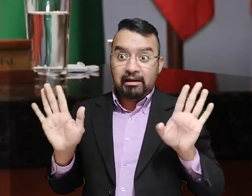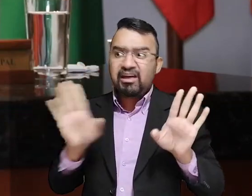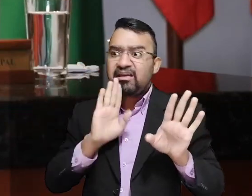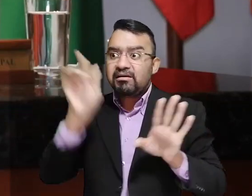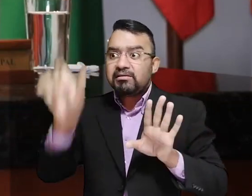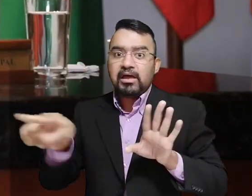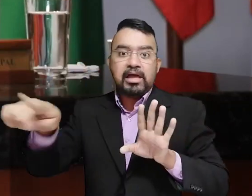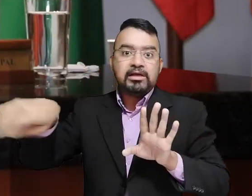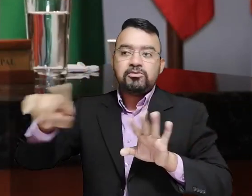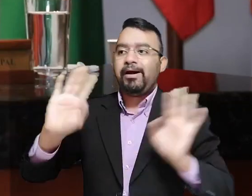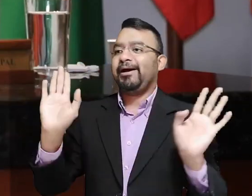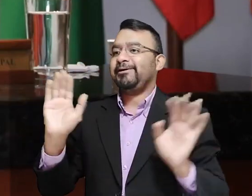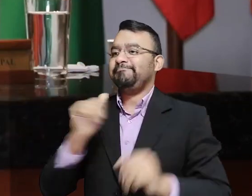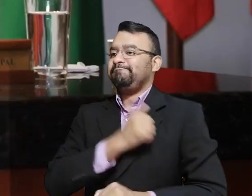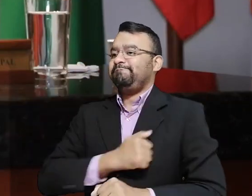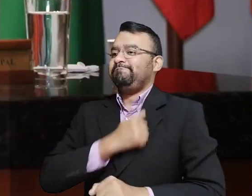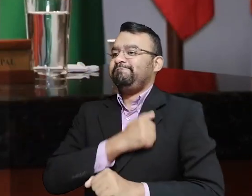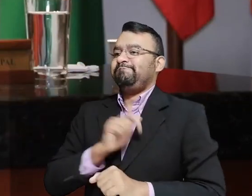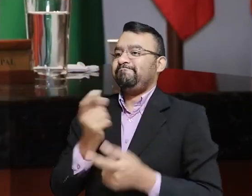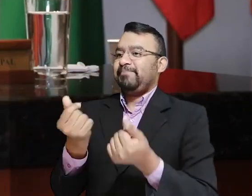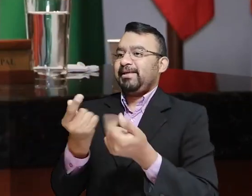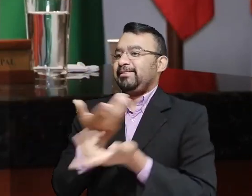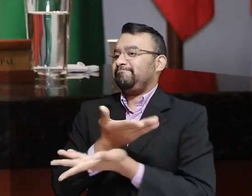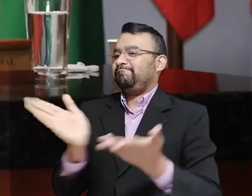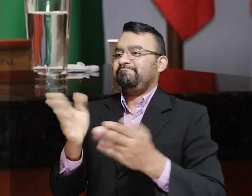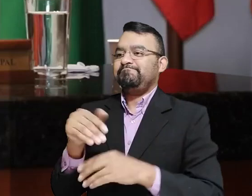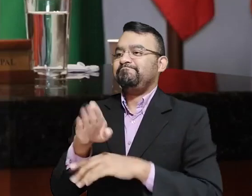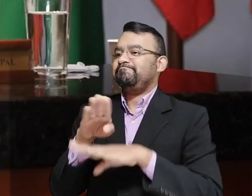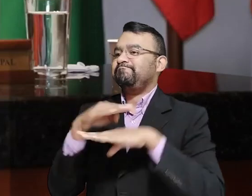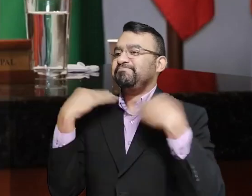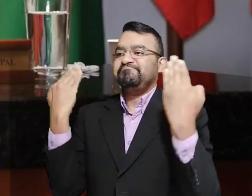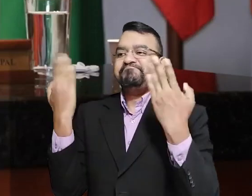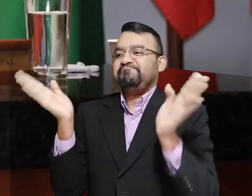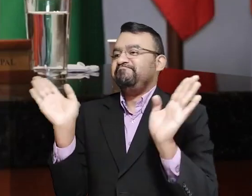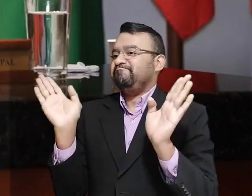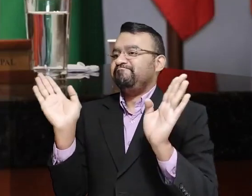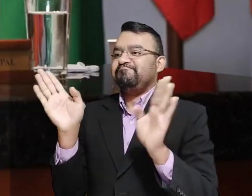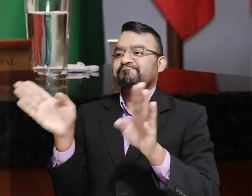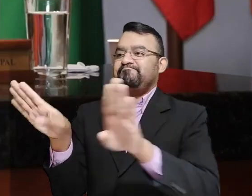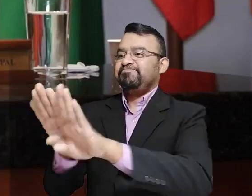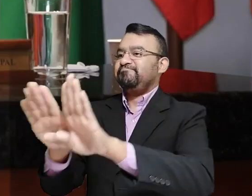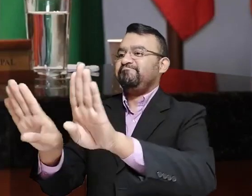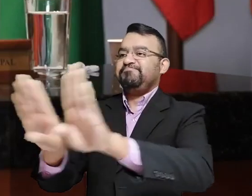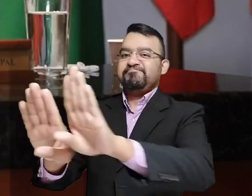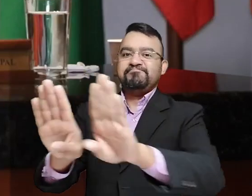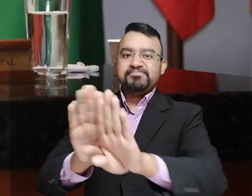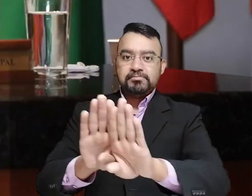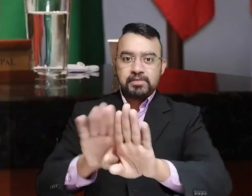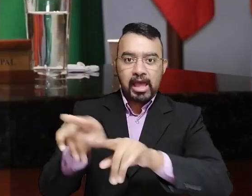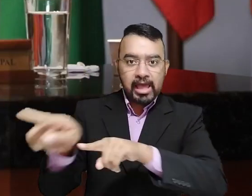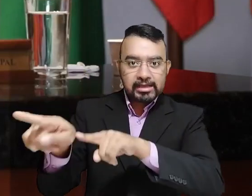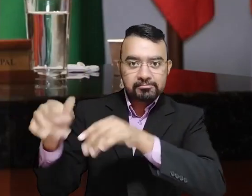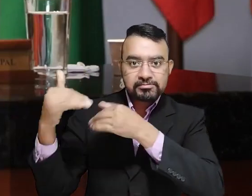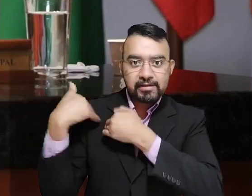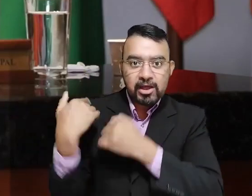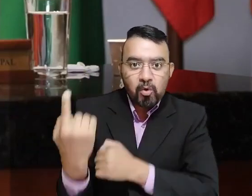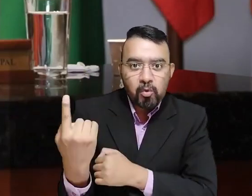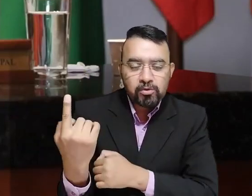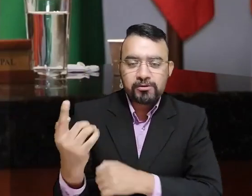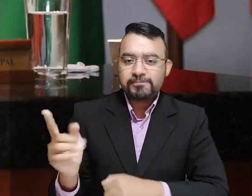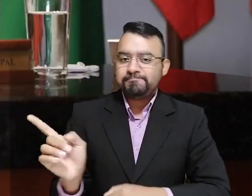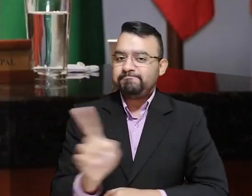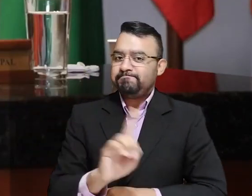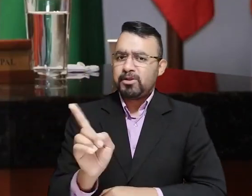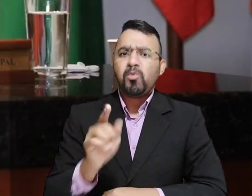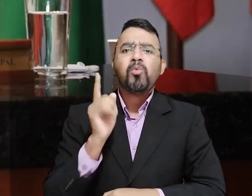y exclusivamente a los comerciantes, que en los fines de semana recuperan la falta